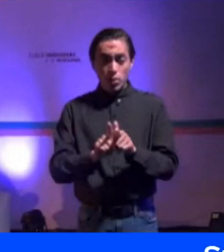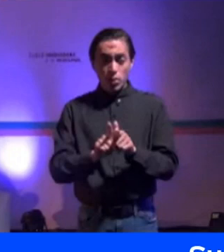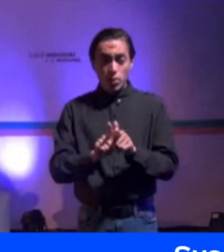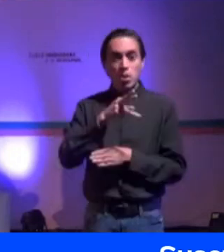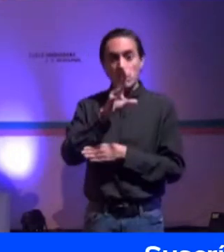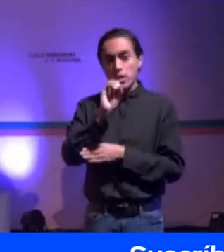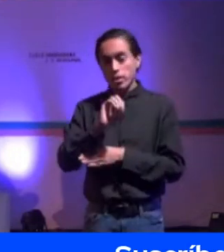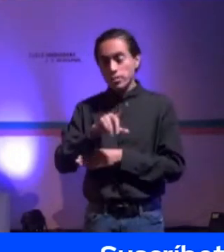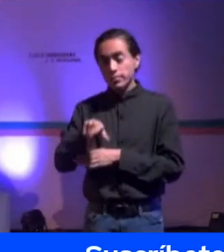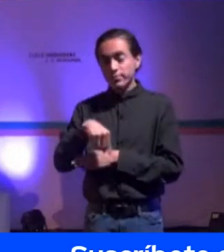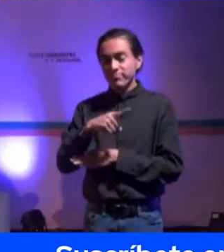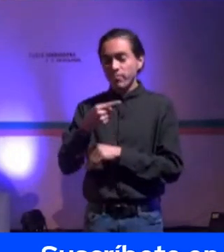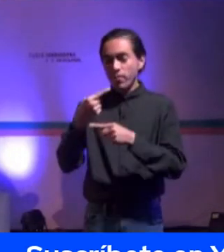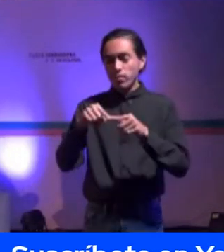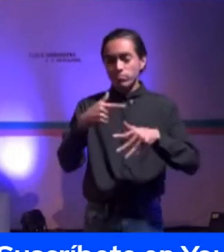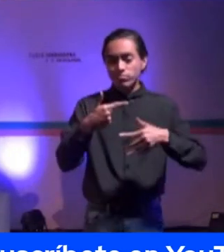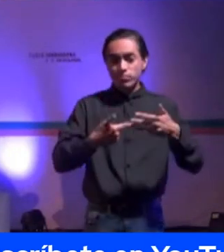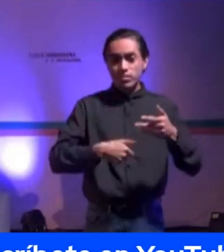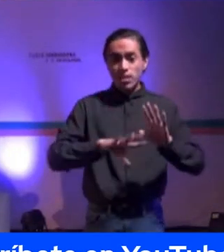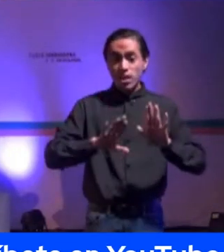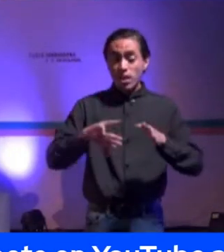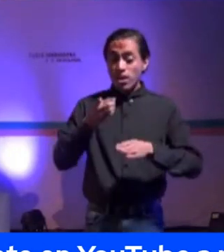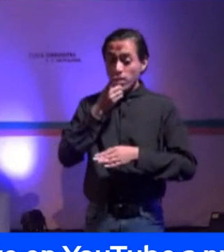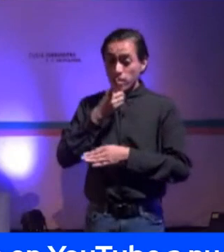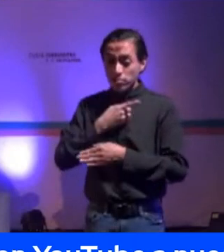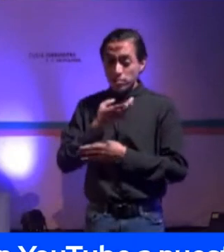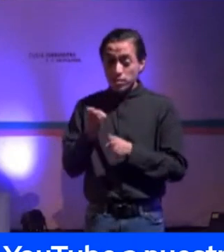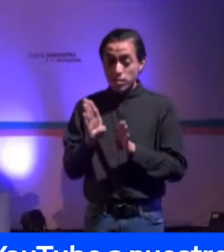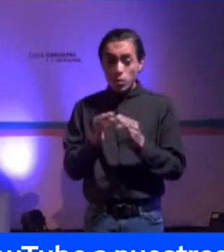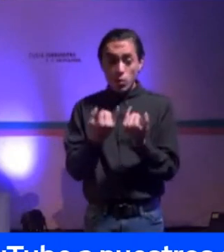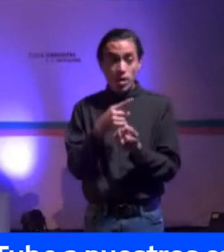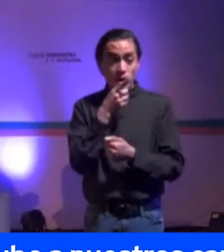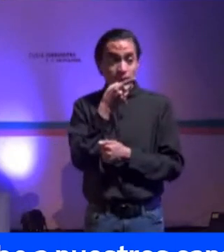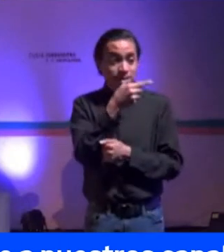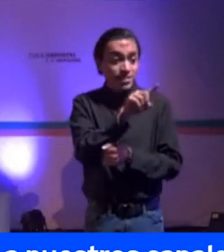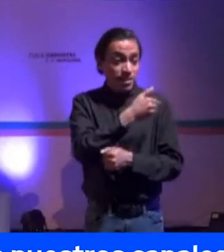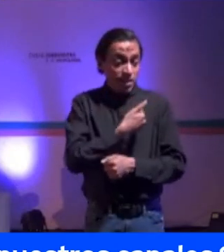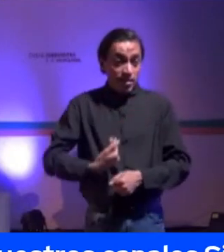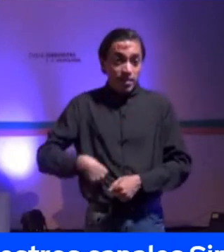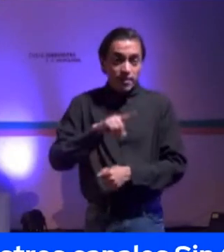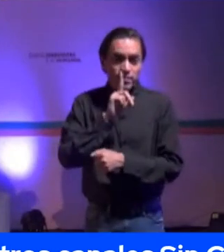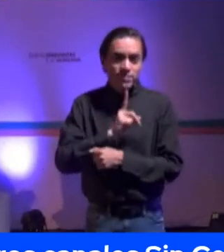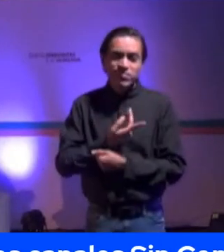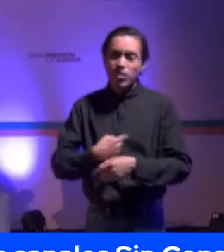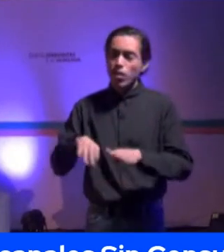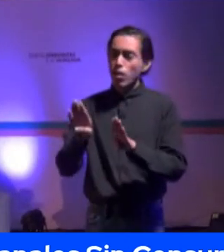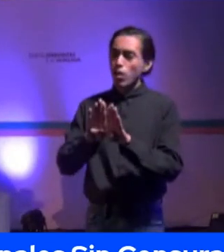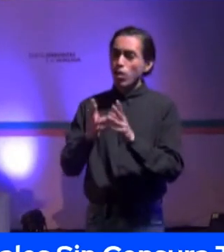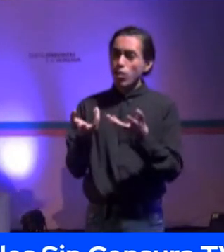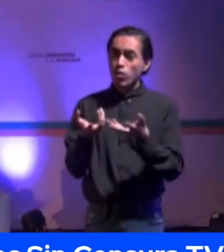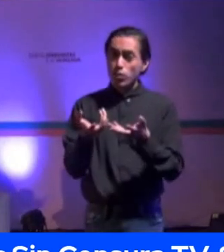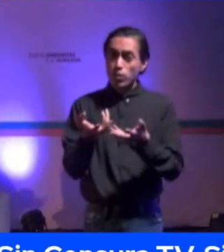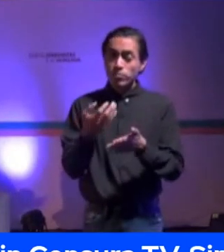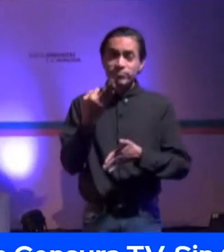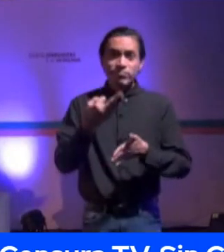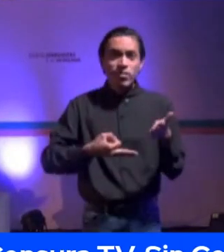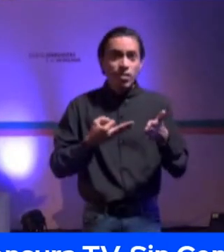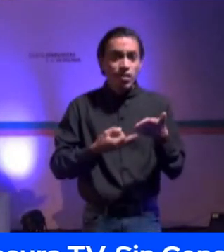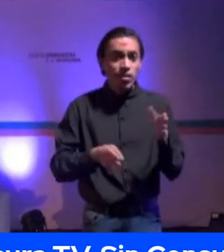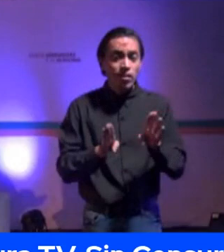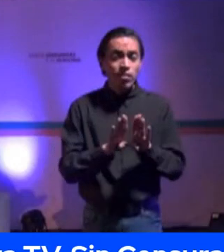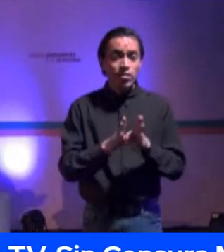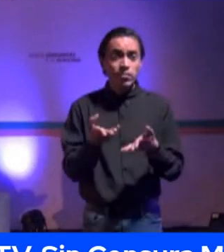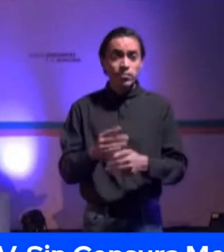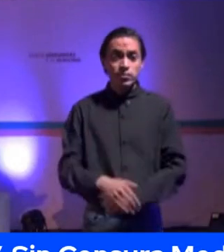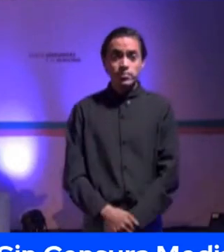y estas cosas, ya le llama mentiroso al presidente, y eso que es obradorista, dices tú, ay carambas,